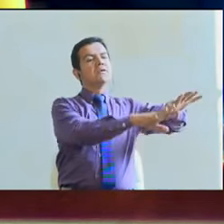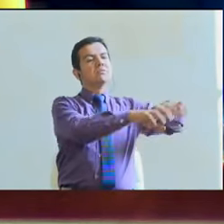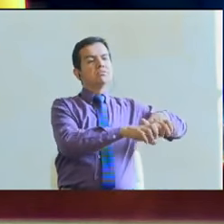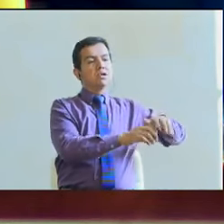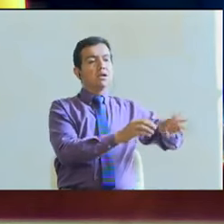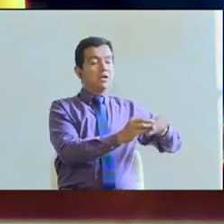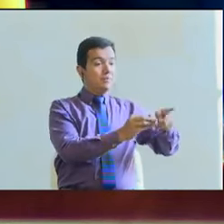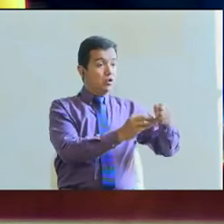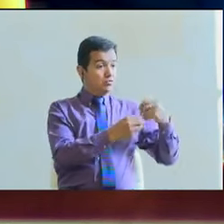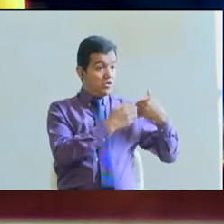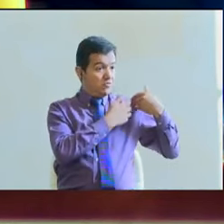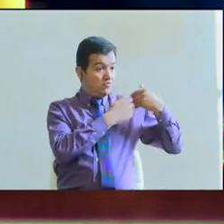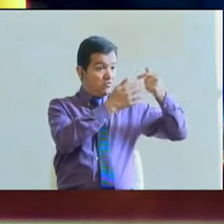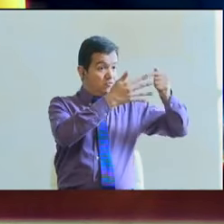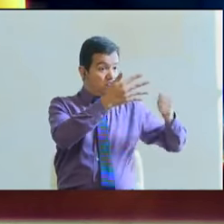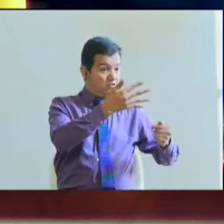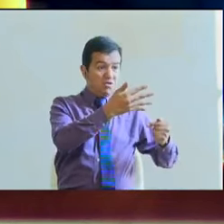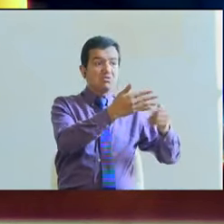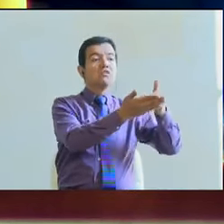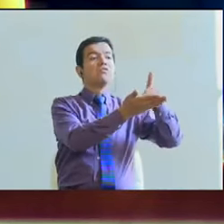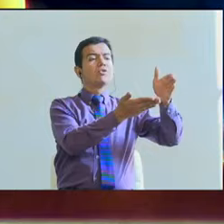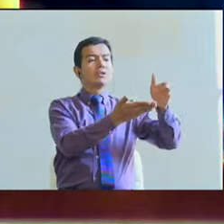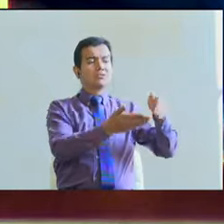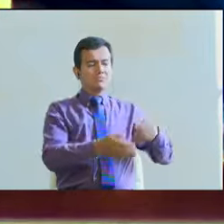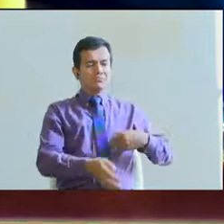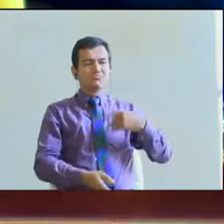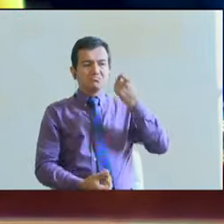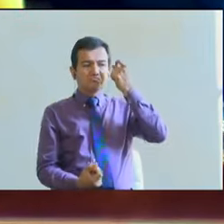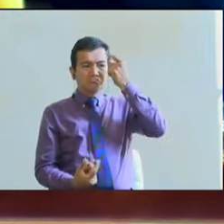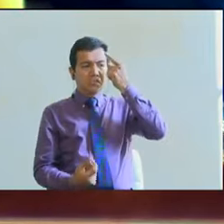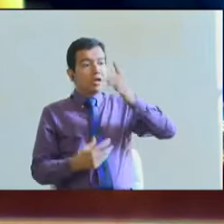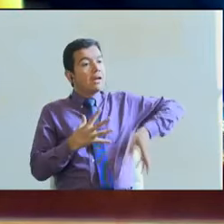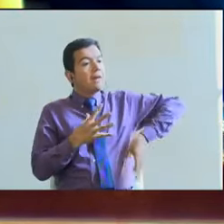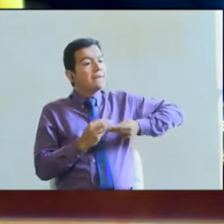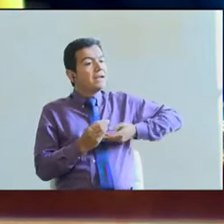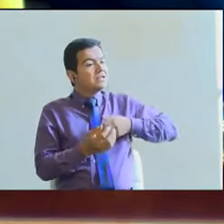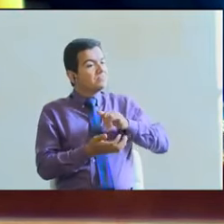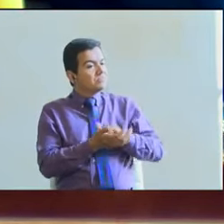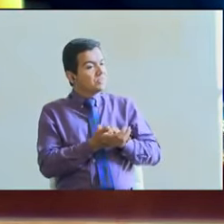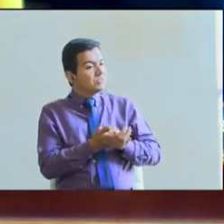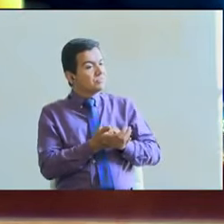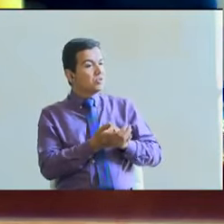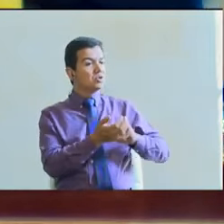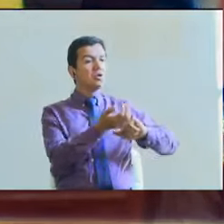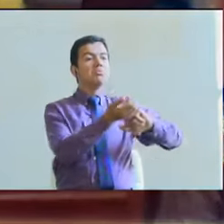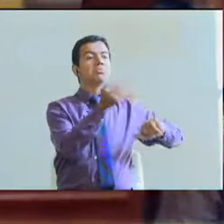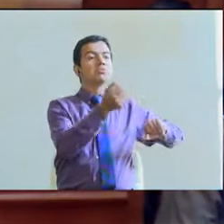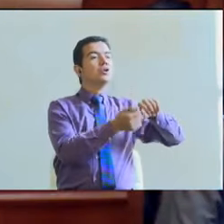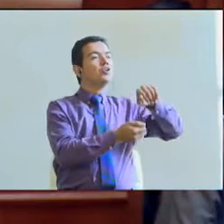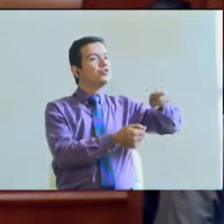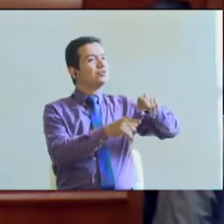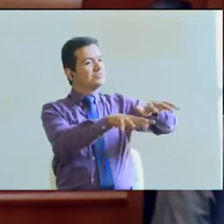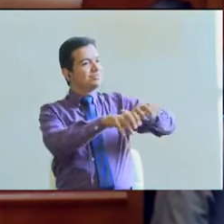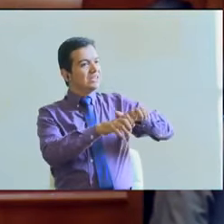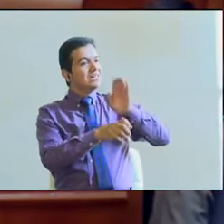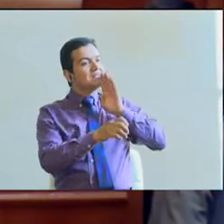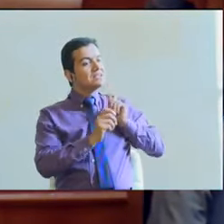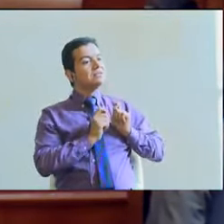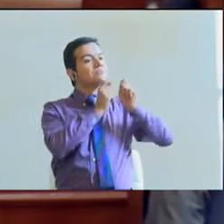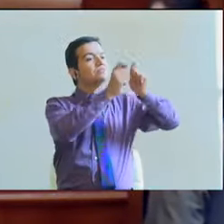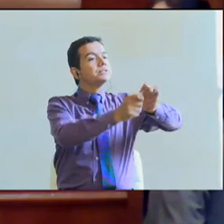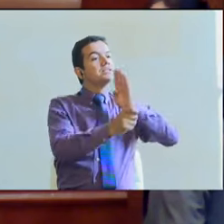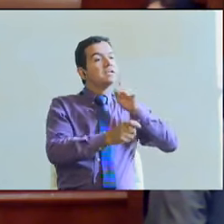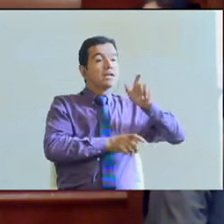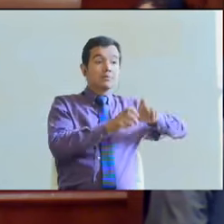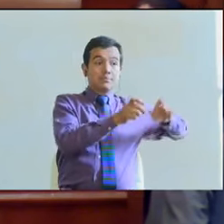de sus competencias constitucionales de arrebatarle la soberanía parlamentaria que le otorgó el pueblo venezolano